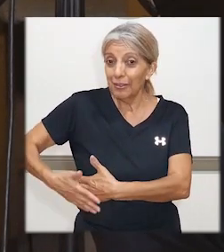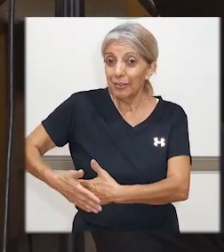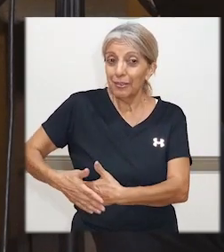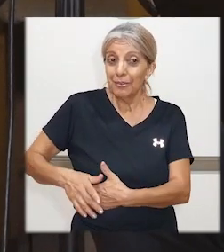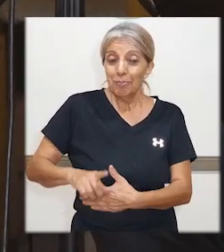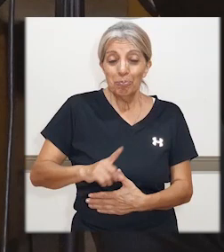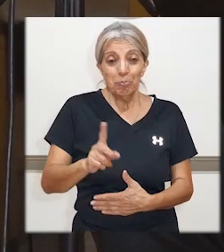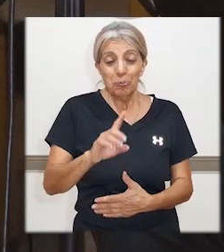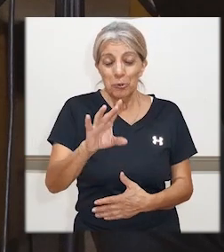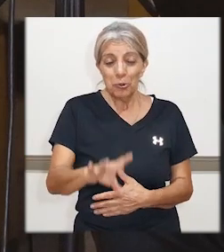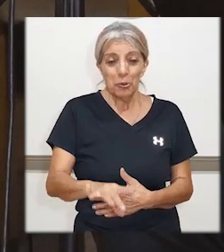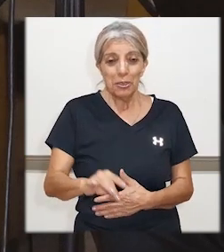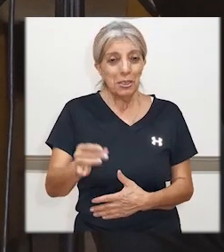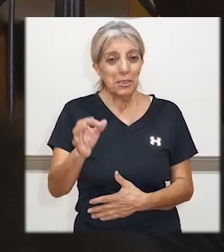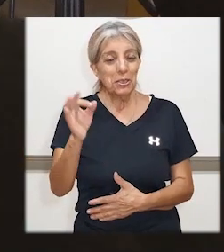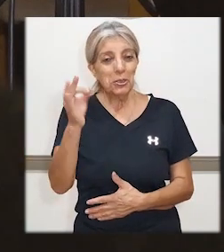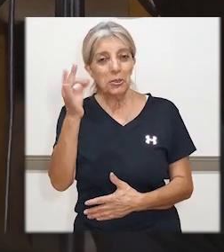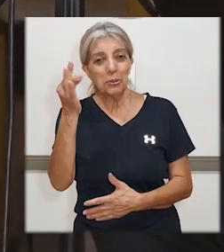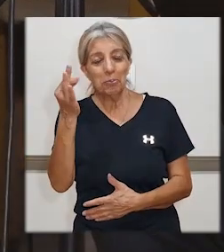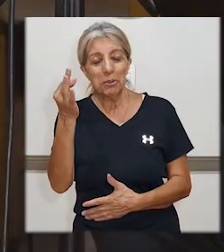ni a sabios ni a